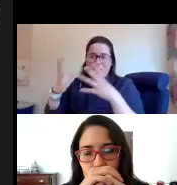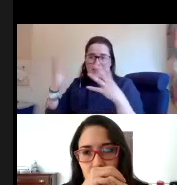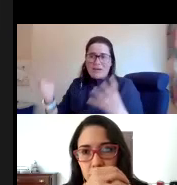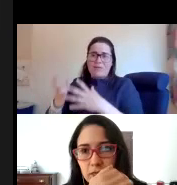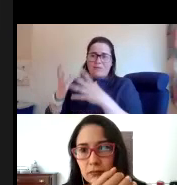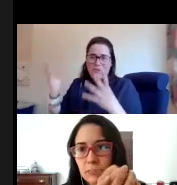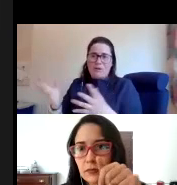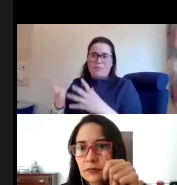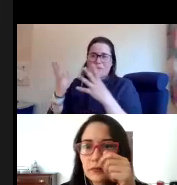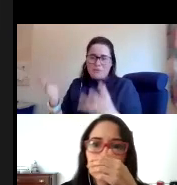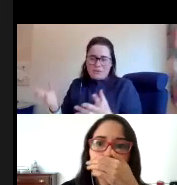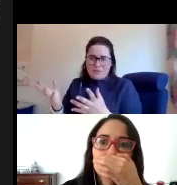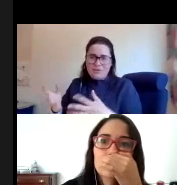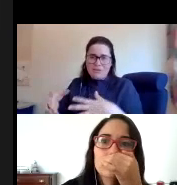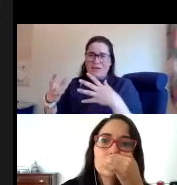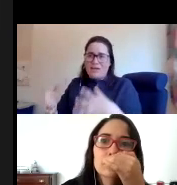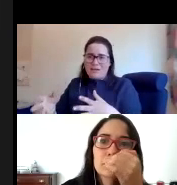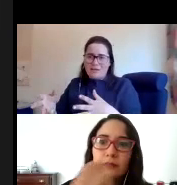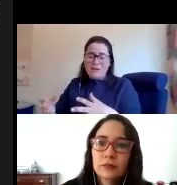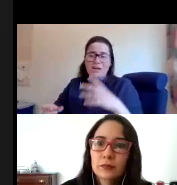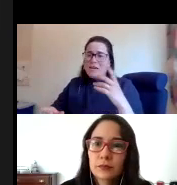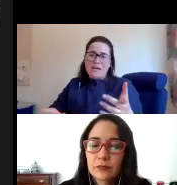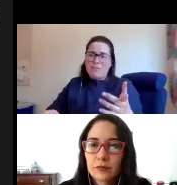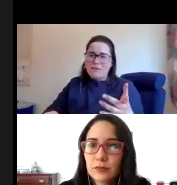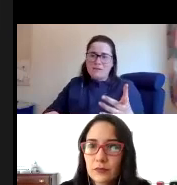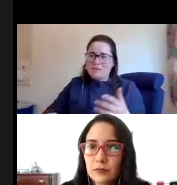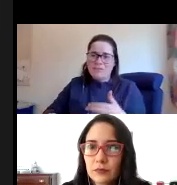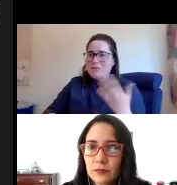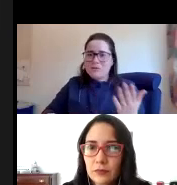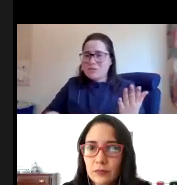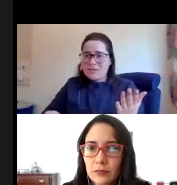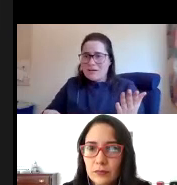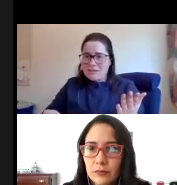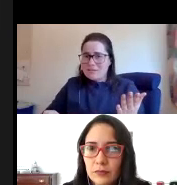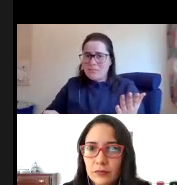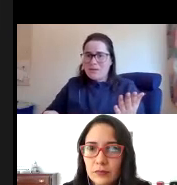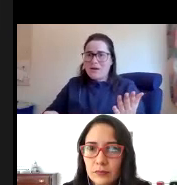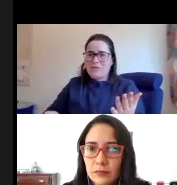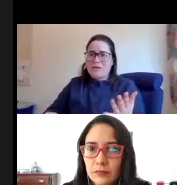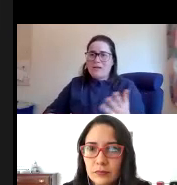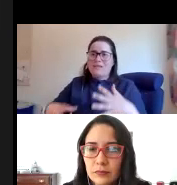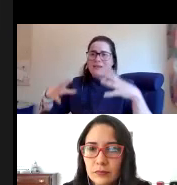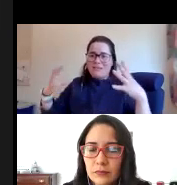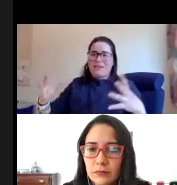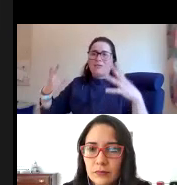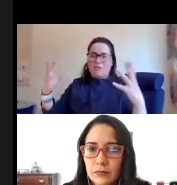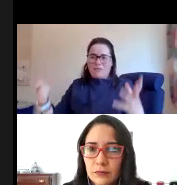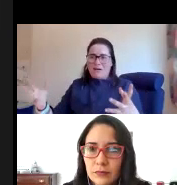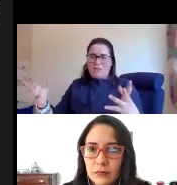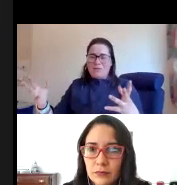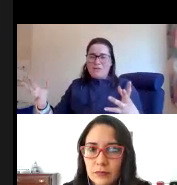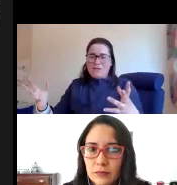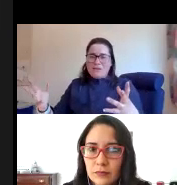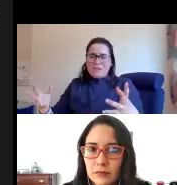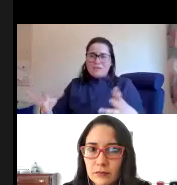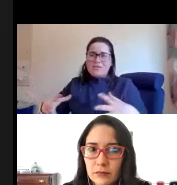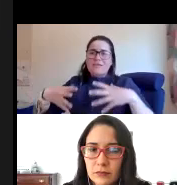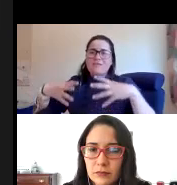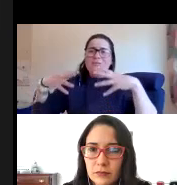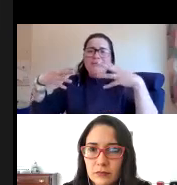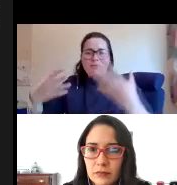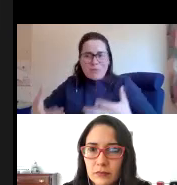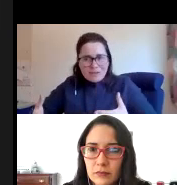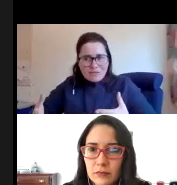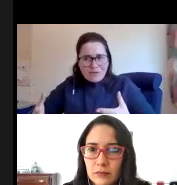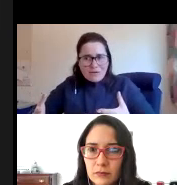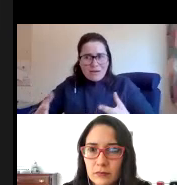residual mezclada con agua de precipitación, llega al río y la planta de tratamiento no se da abasto para lograr tratar toda esa agua. Entonces es